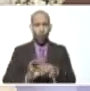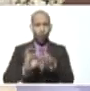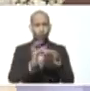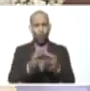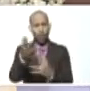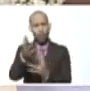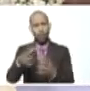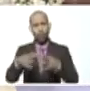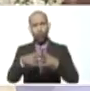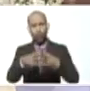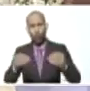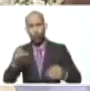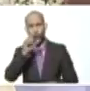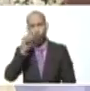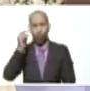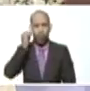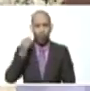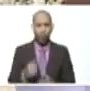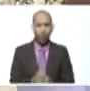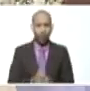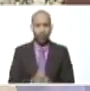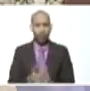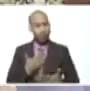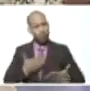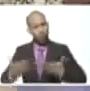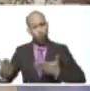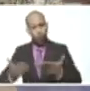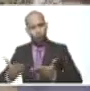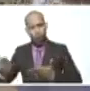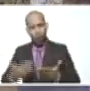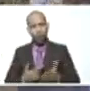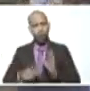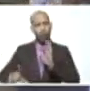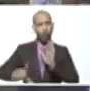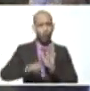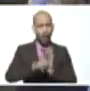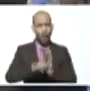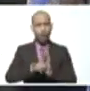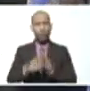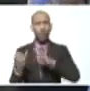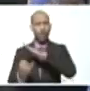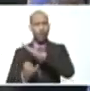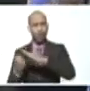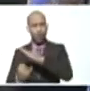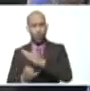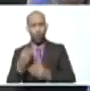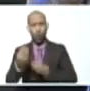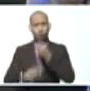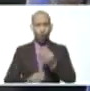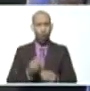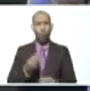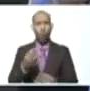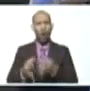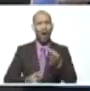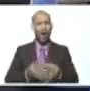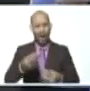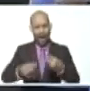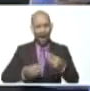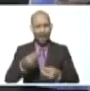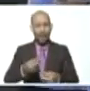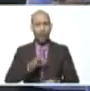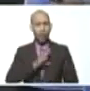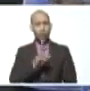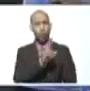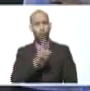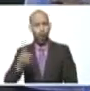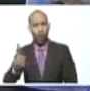diversidad entre todos los ciudadanos y la colaboración leal entre las instituciones como vigencia efectiva del ideal republicano